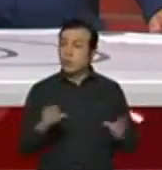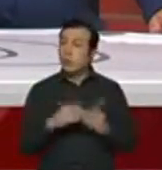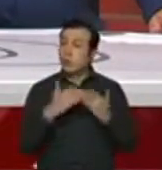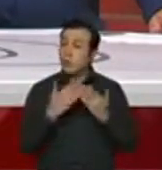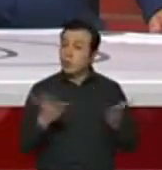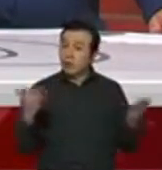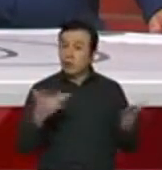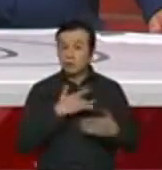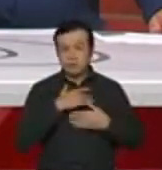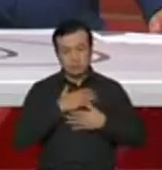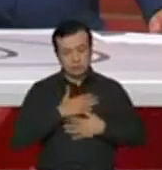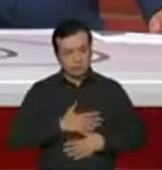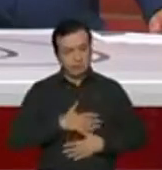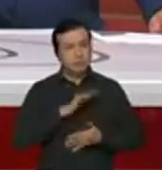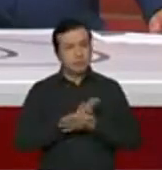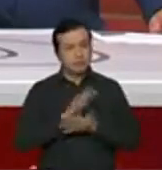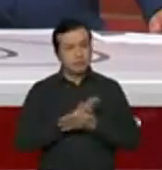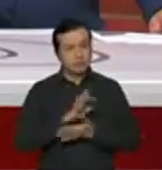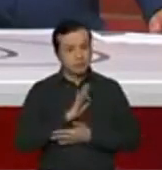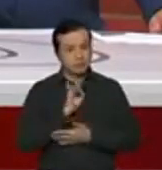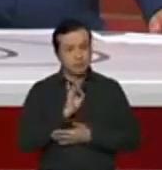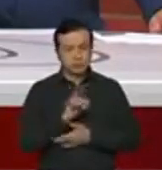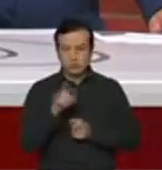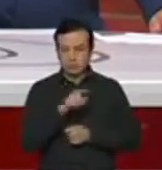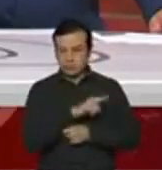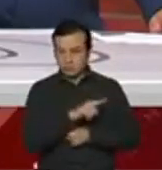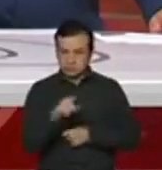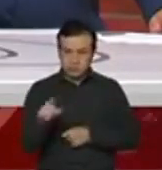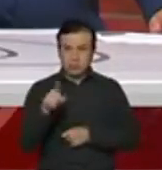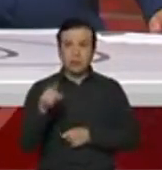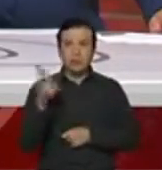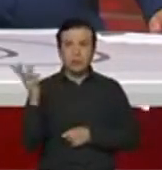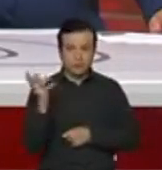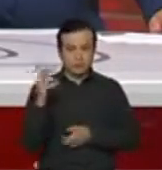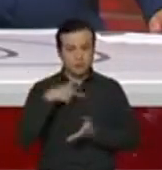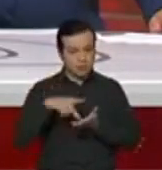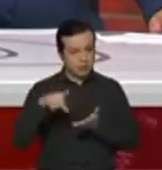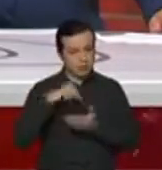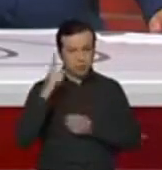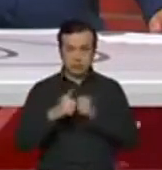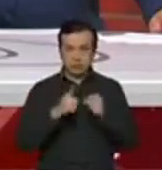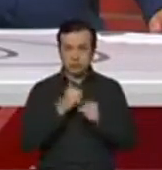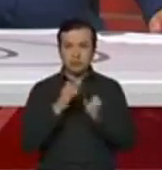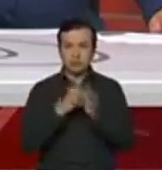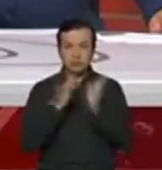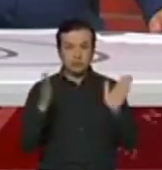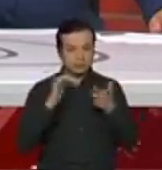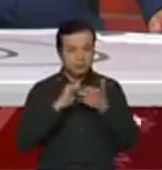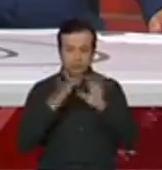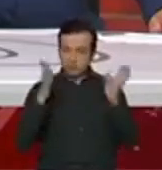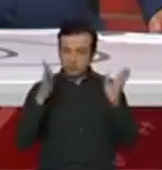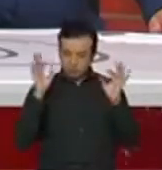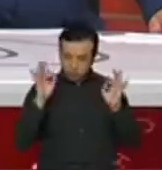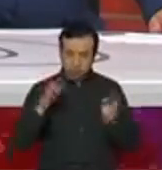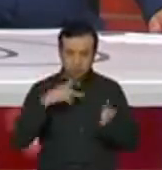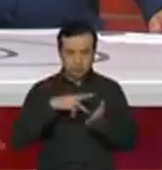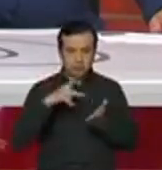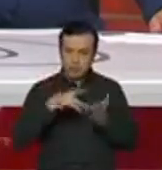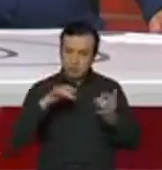la tranquilidad técnica le puedo decir que los jubilados van a ser pagados en este año sin problemas. Podemos